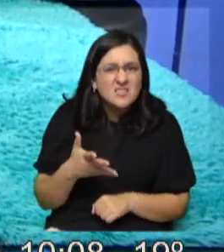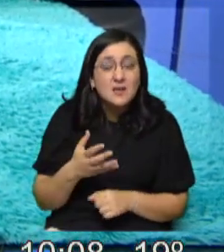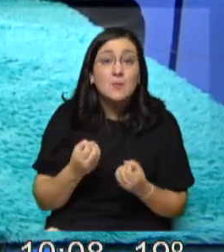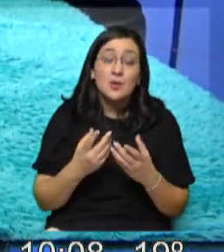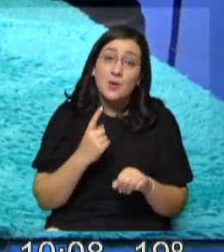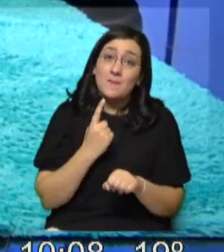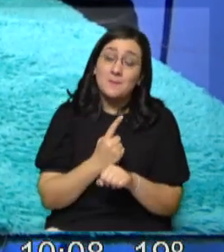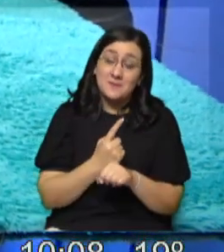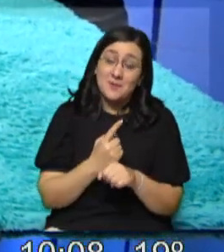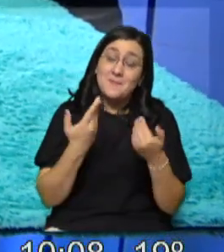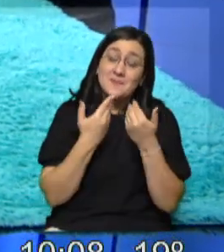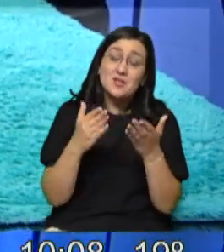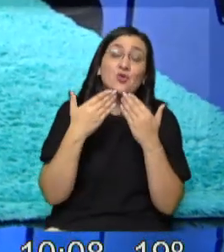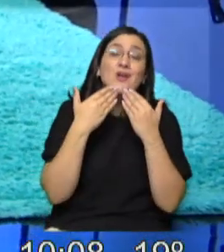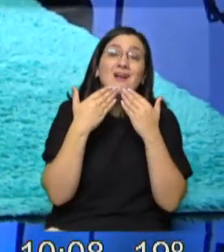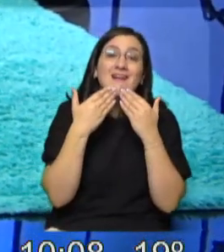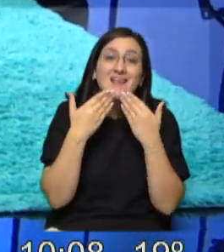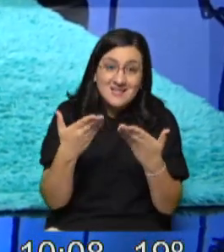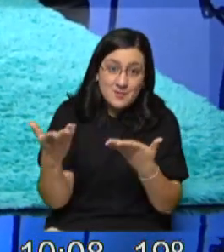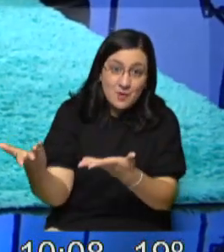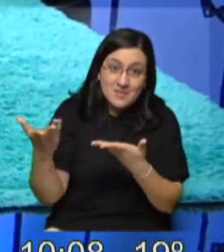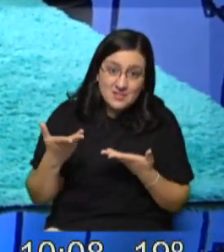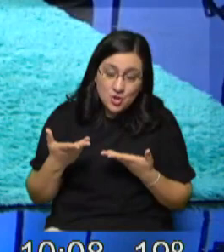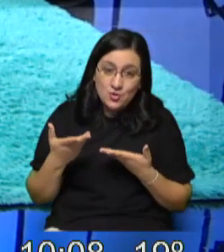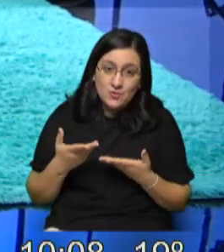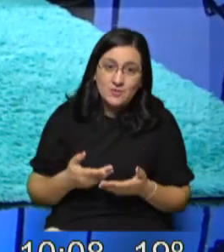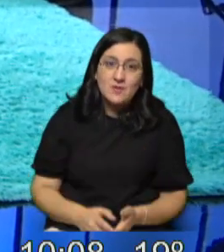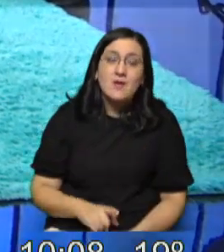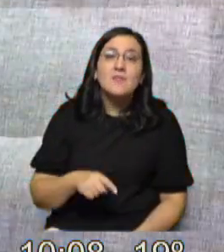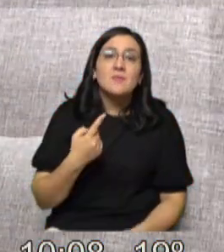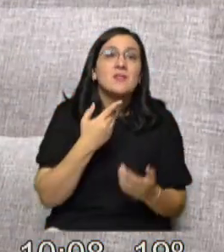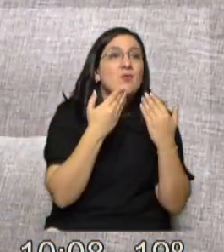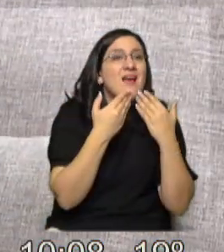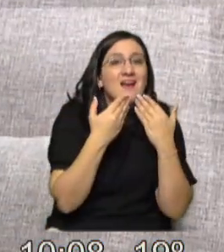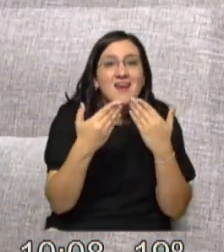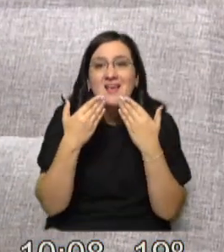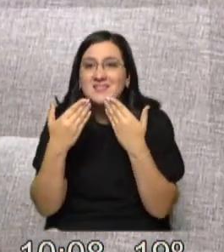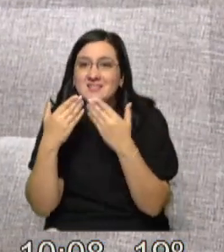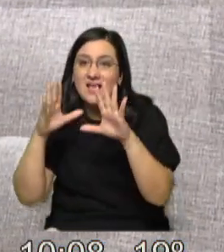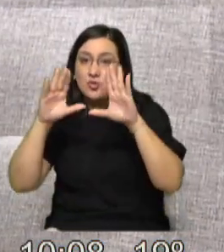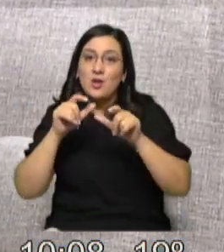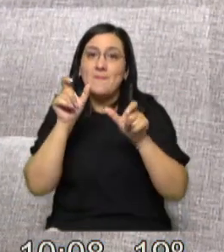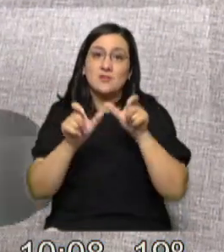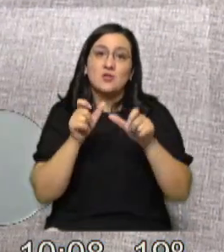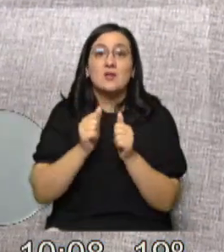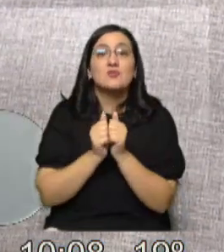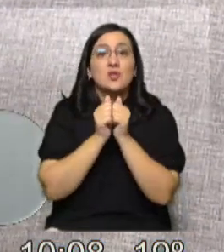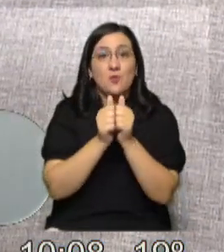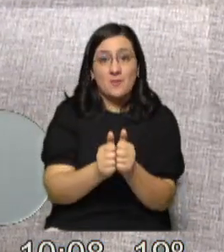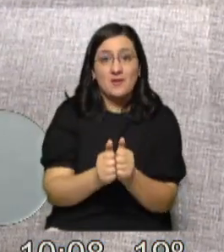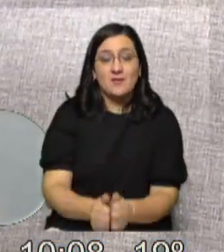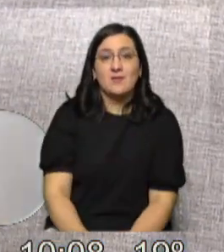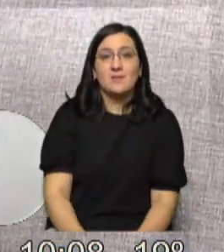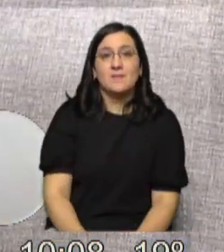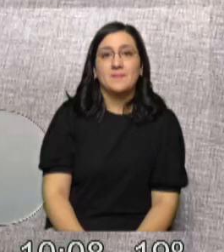arrancar siempre con un gracias por la convocatoria. Gracias. Después ya daremos las gracias también a todas las personas que nos acompañan para permitir